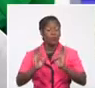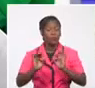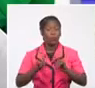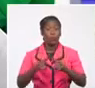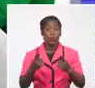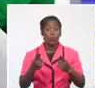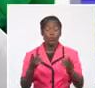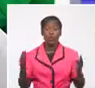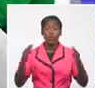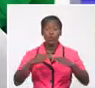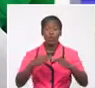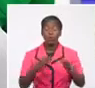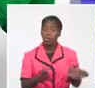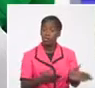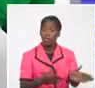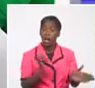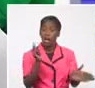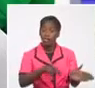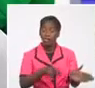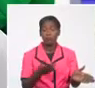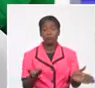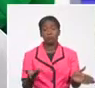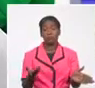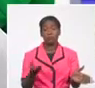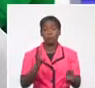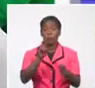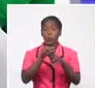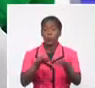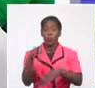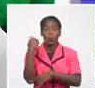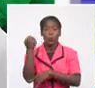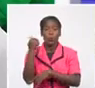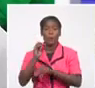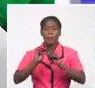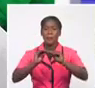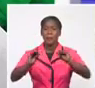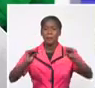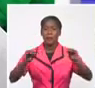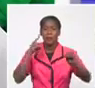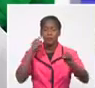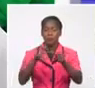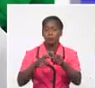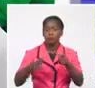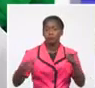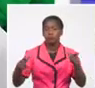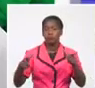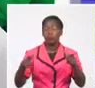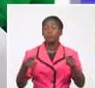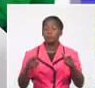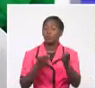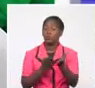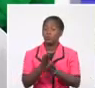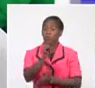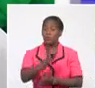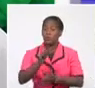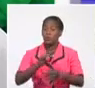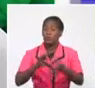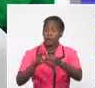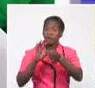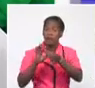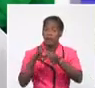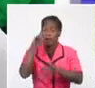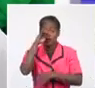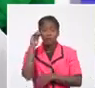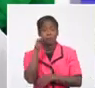acompañado, como se ha demostrado, de un número elevado de pacientes graves, pacientes críticos y lamentablemente